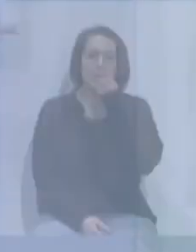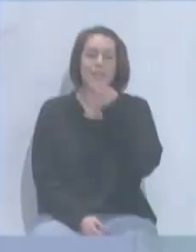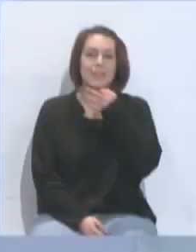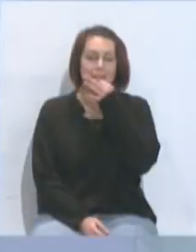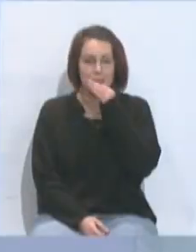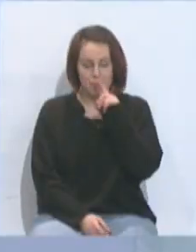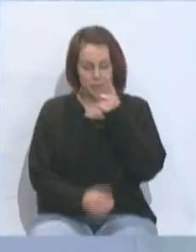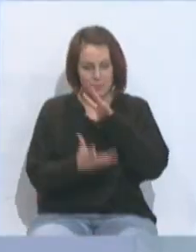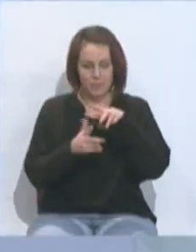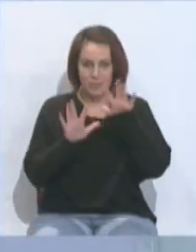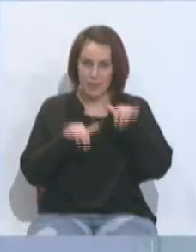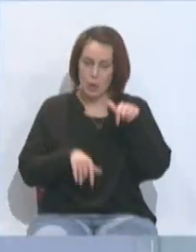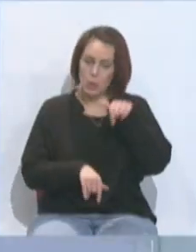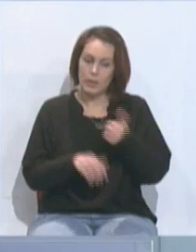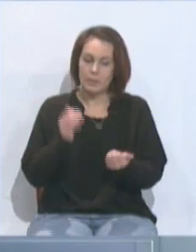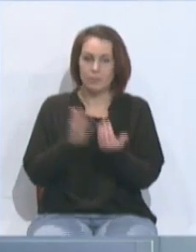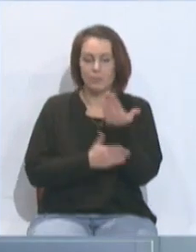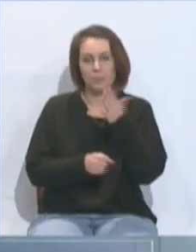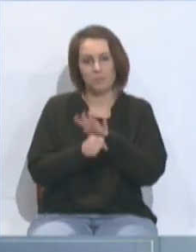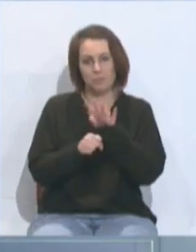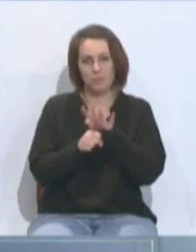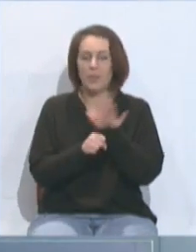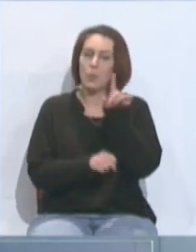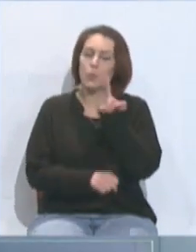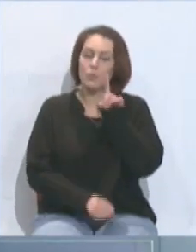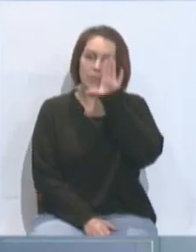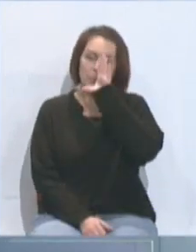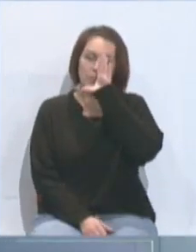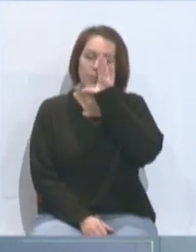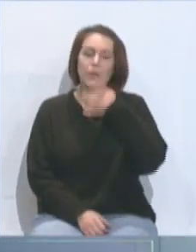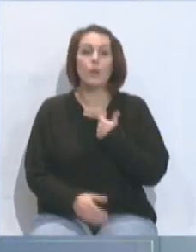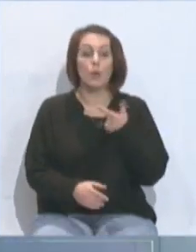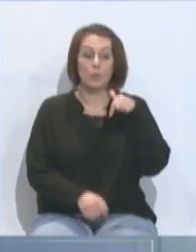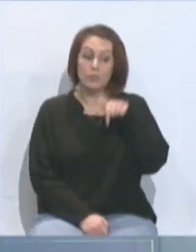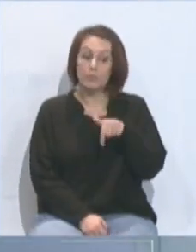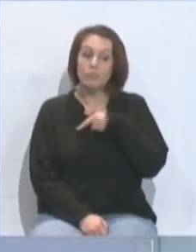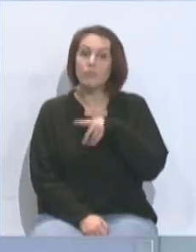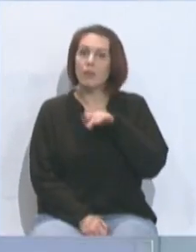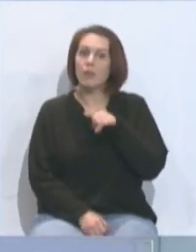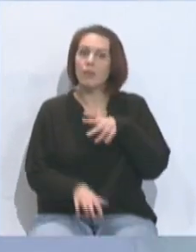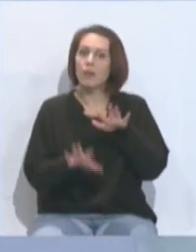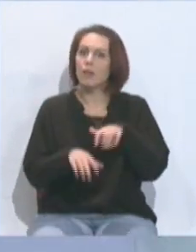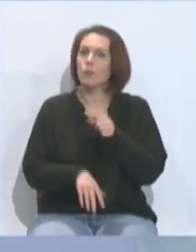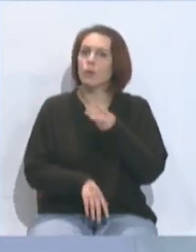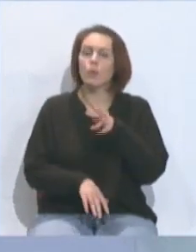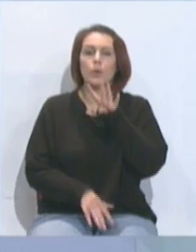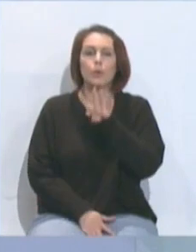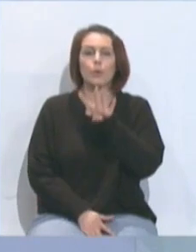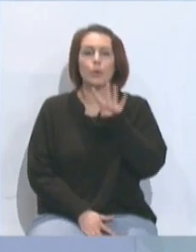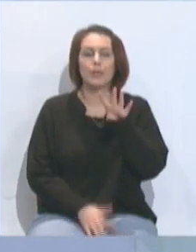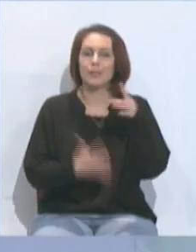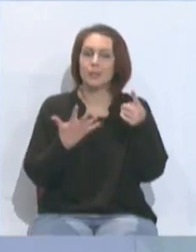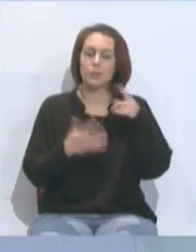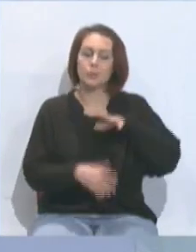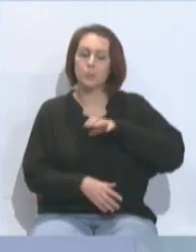Muy buenas tardes, primera edición de Noticias Cádiz en este martes 1 de febrero. Una jornada en la que se registran en Cádiz